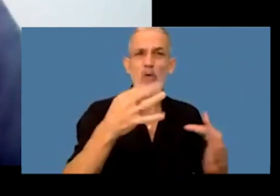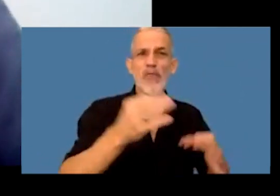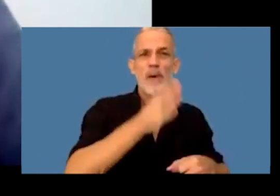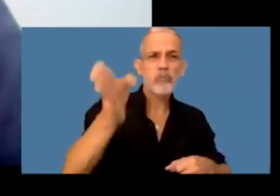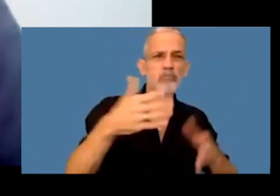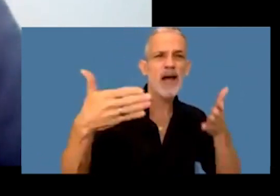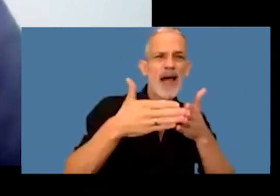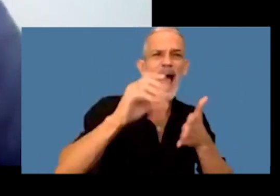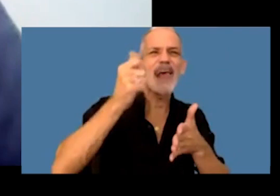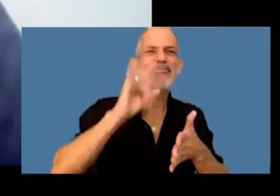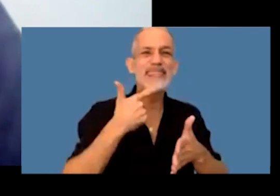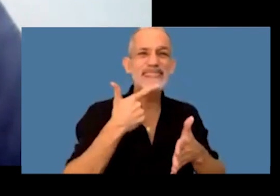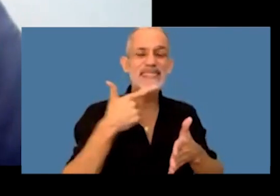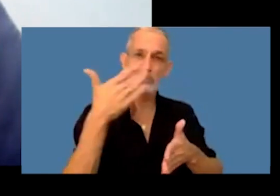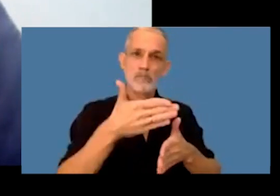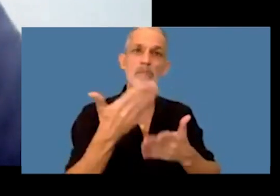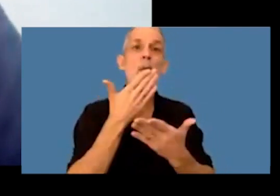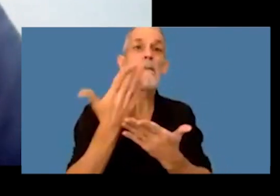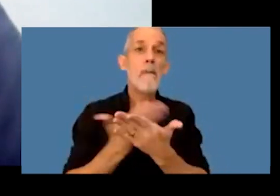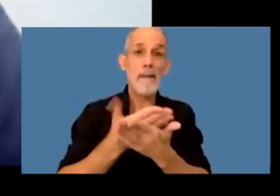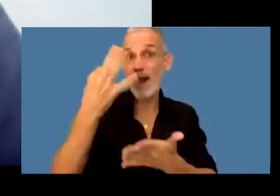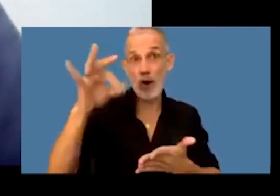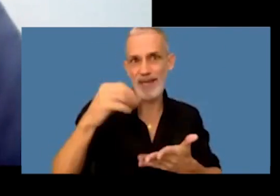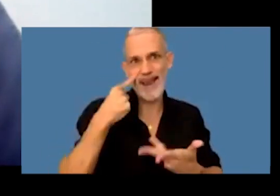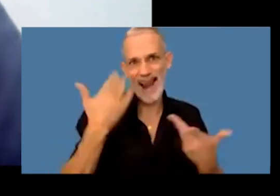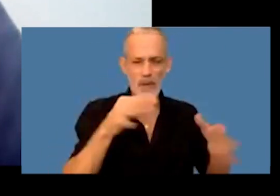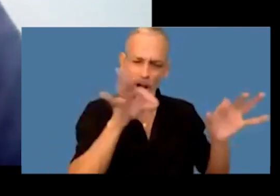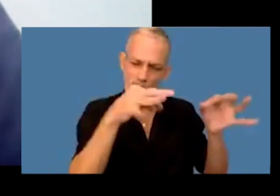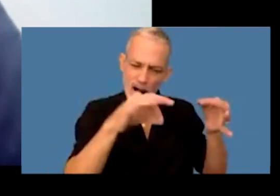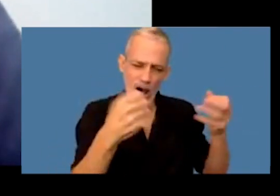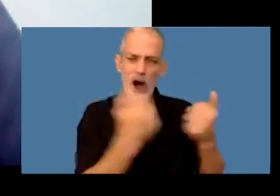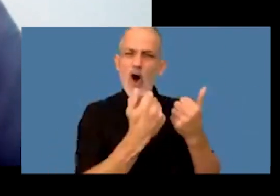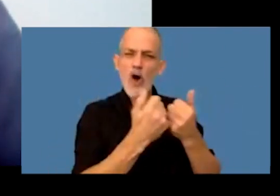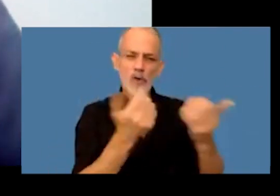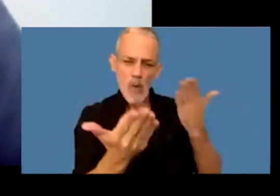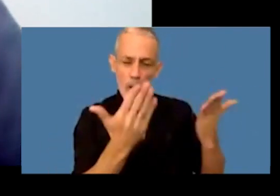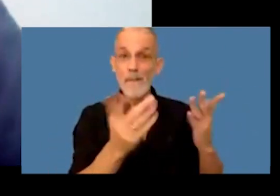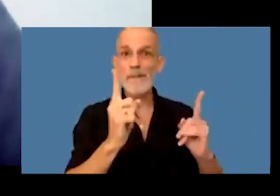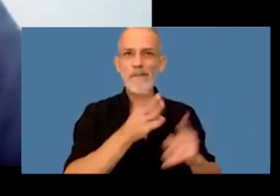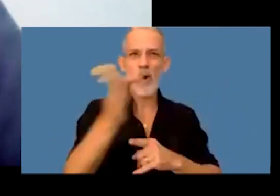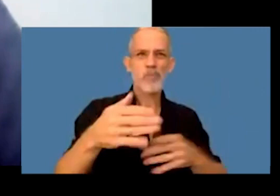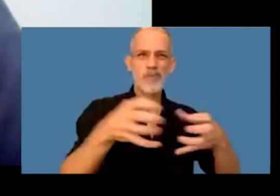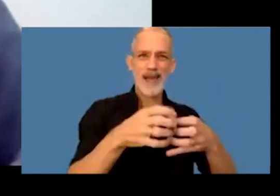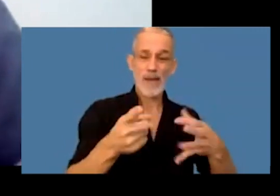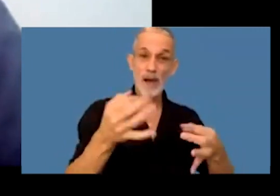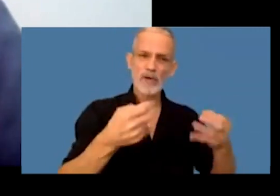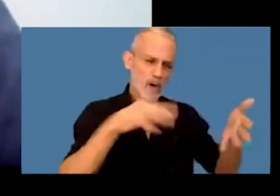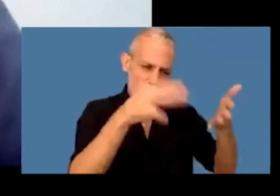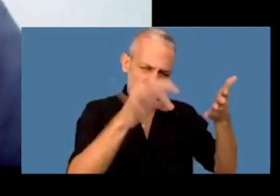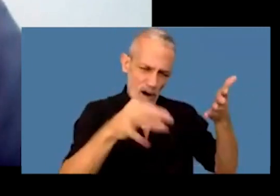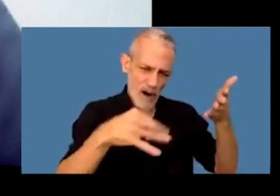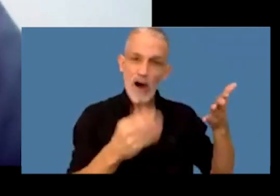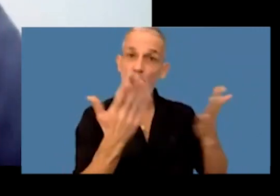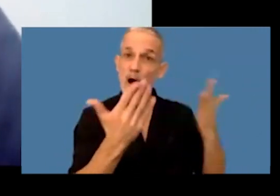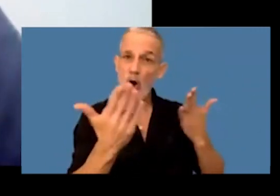Discapacidad, traernos la documentación original con la cual se presentó la evaluación, y ahí nosotros chequeamos que la documentación